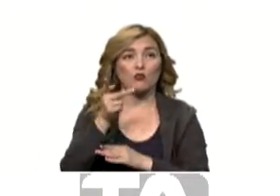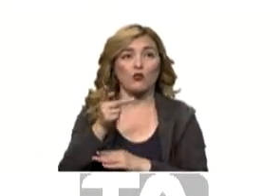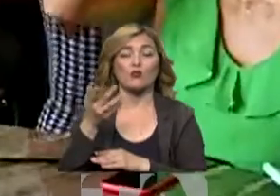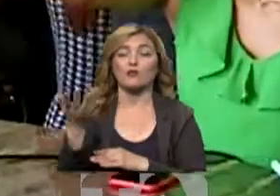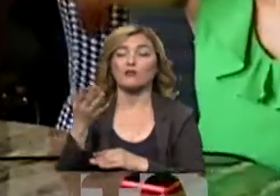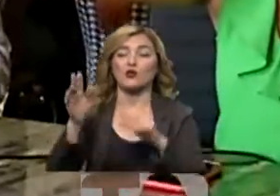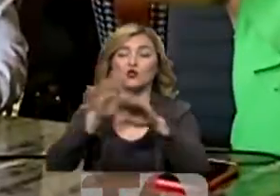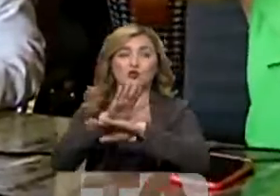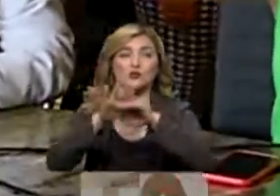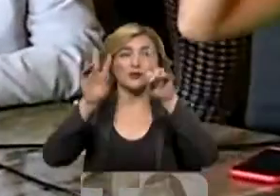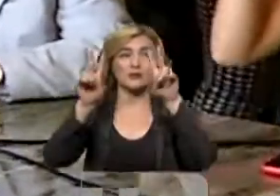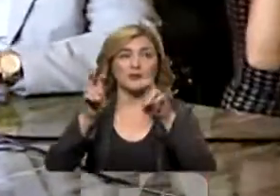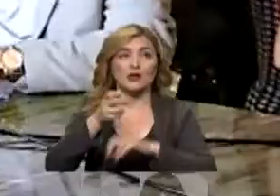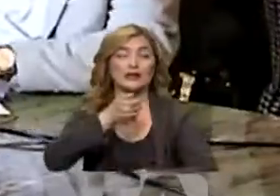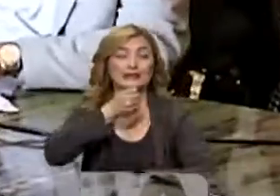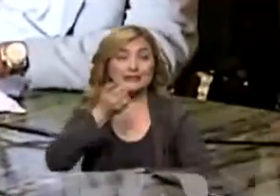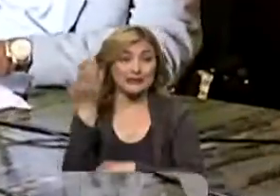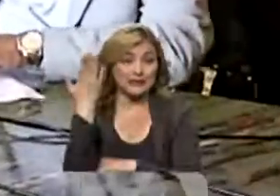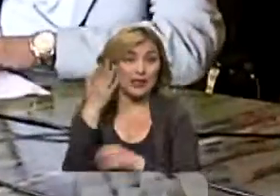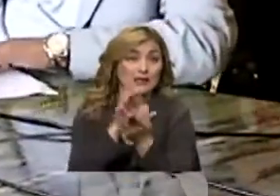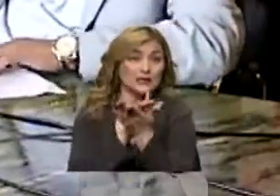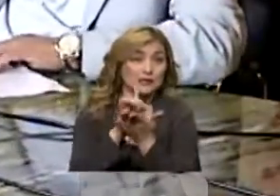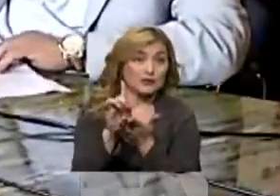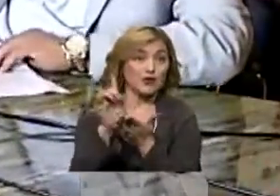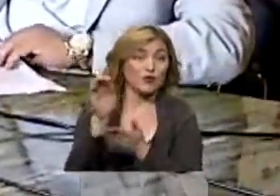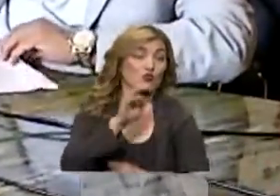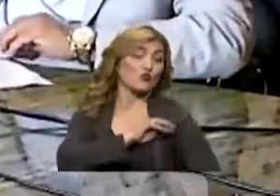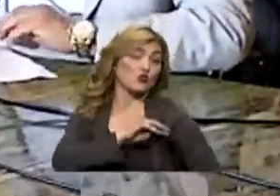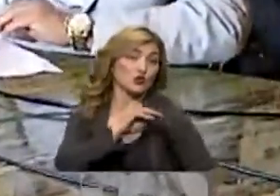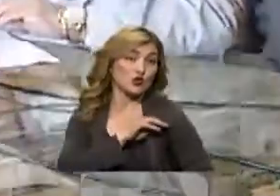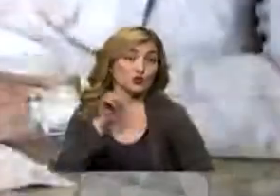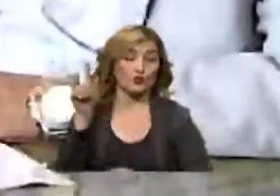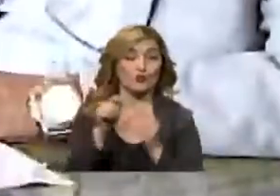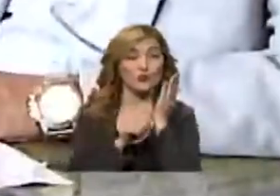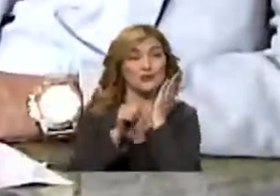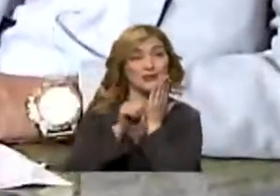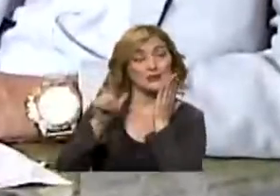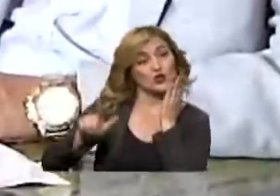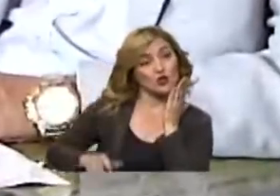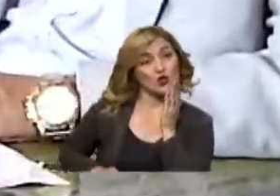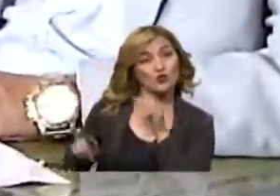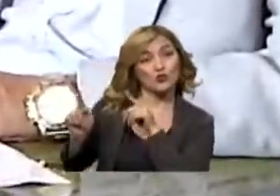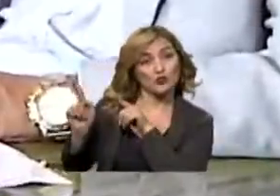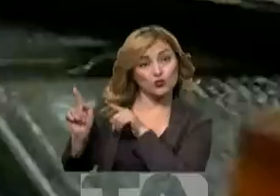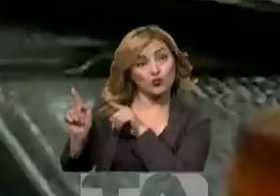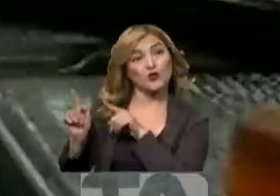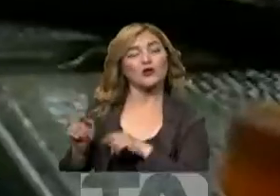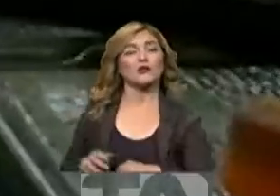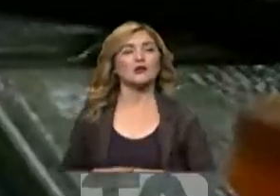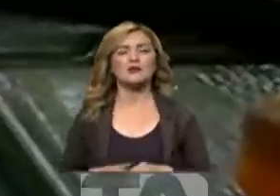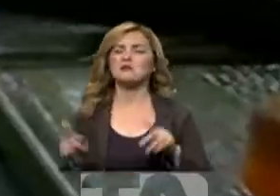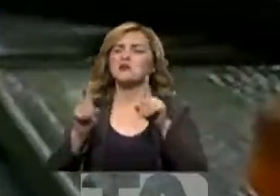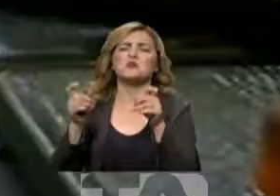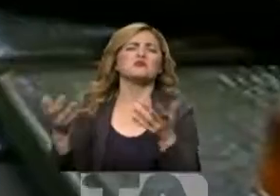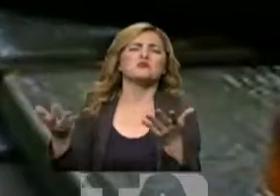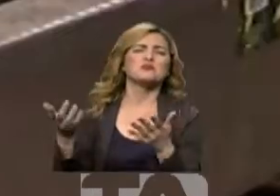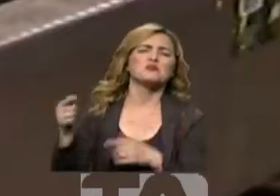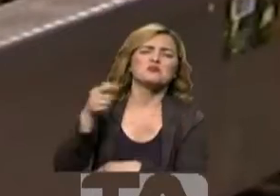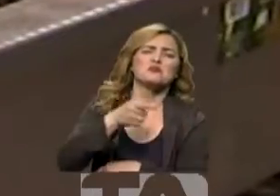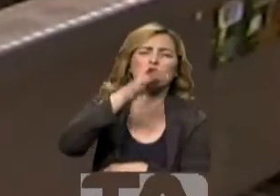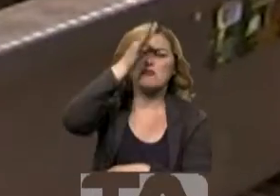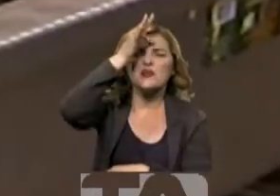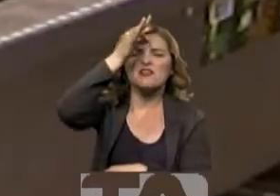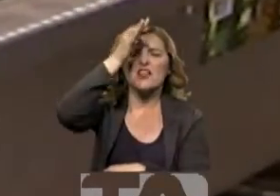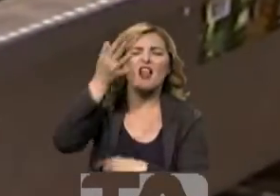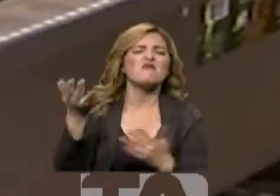sobre el tema. En una rueda de prensa dada la semana pasada en la municipalidad por la ministra de Salud actual, Catalina Andramuño, se le consultó sobre el caso del